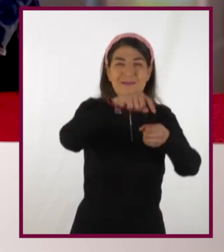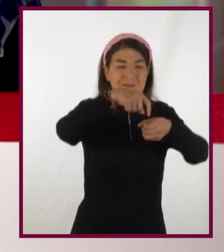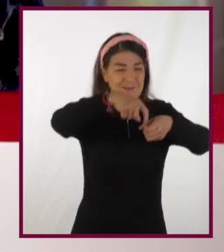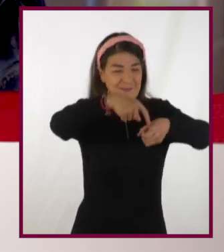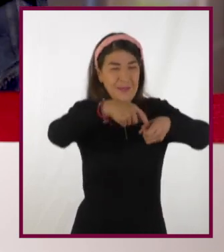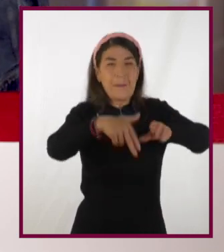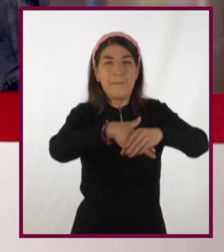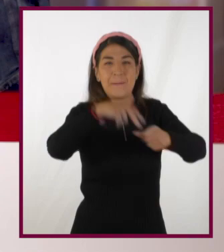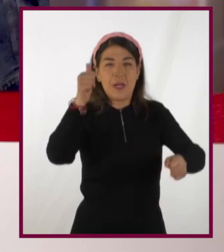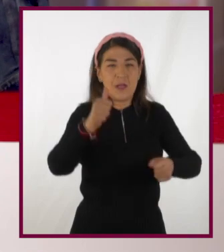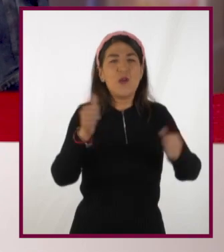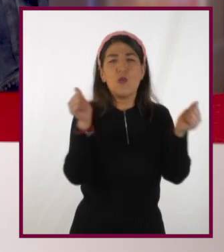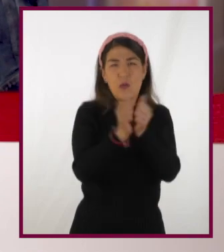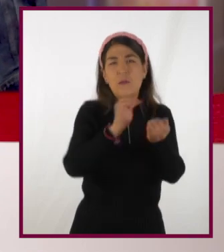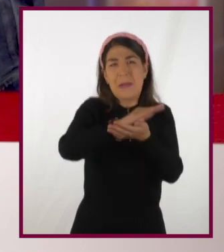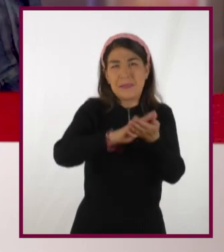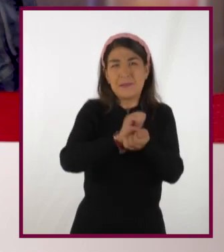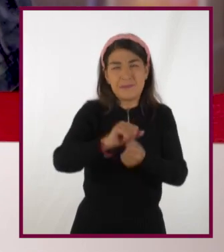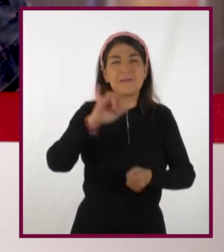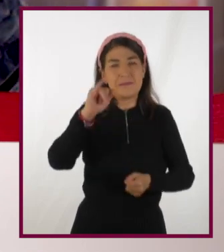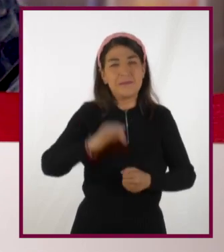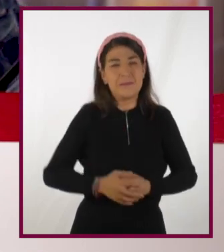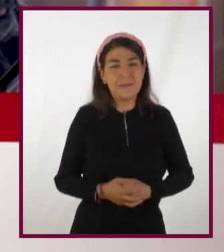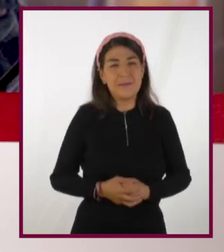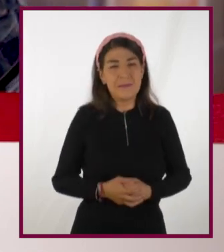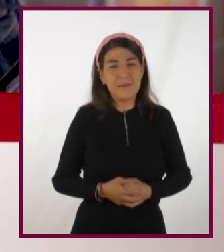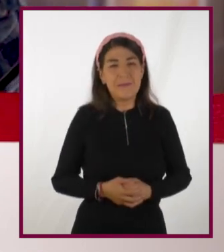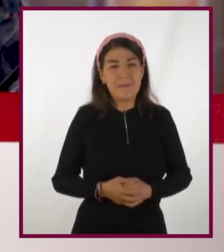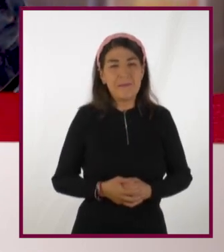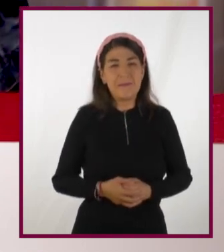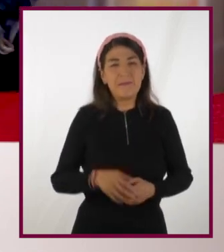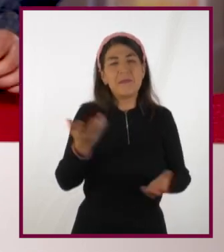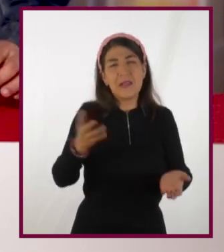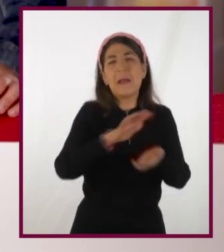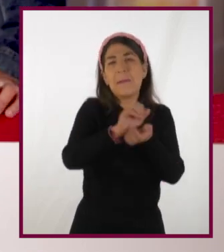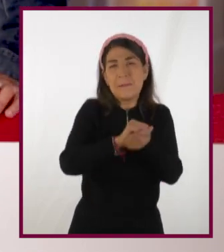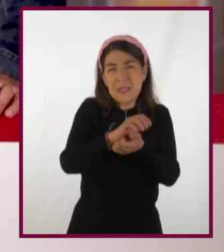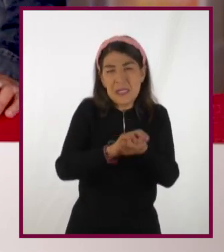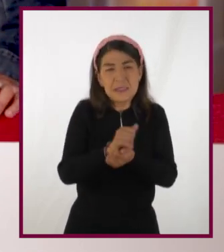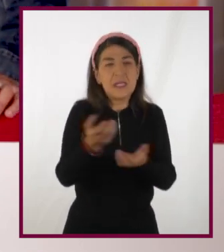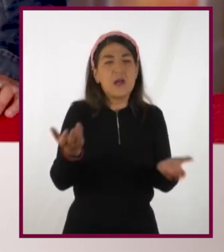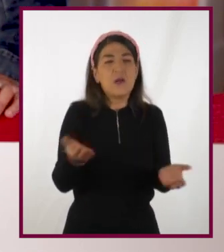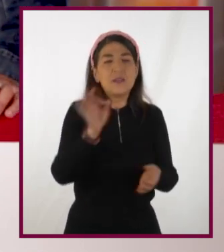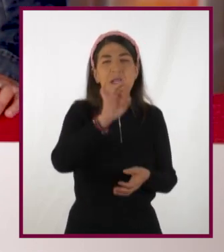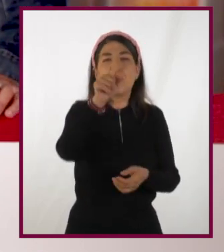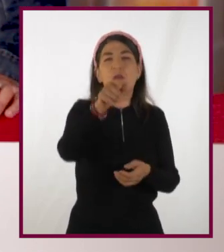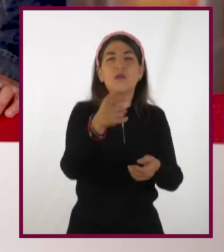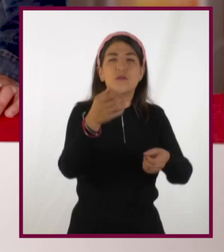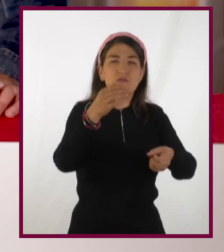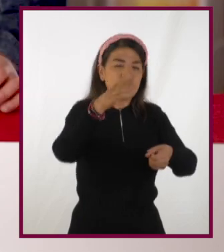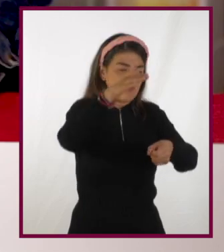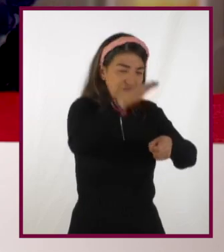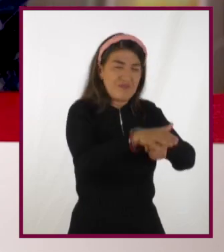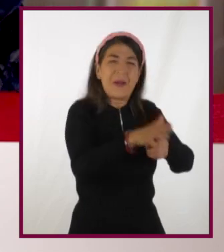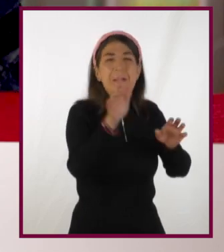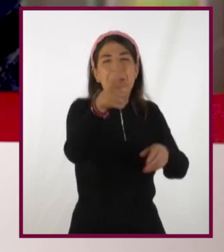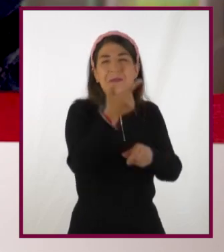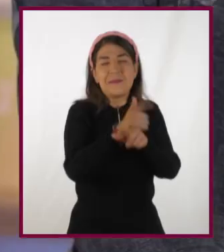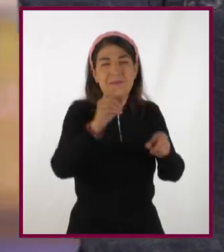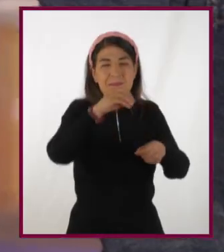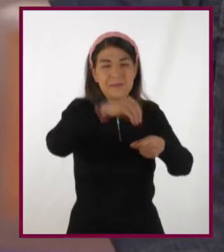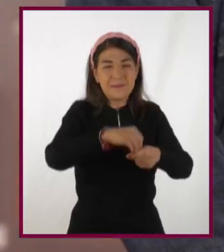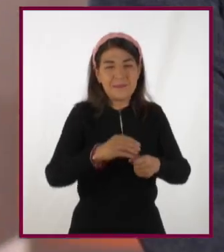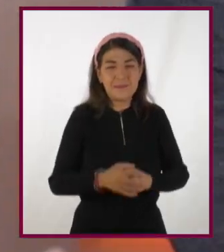la boquilla. Con plastilina, ¿no? Sí. Podría ser que pongamos plastilina o que le peguemos una tuerca o algo